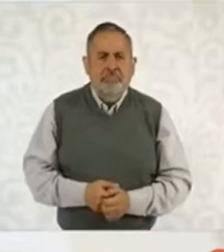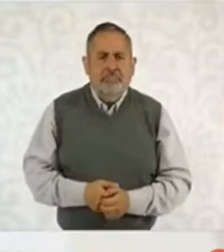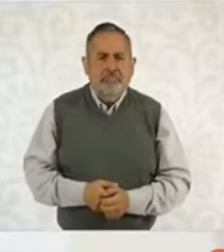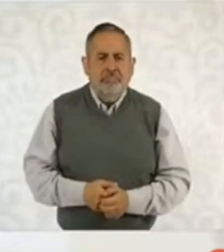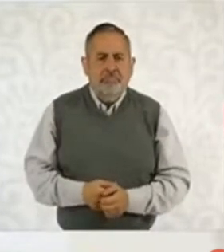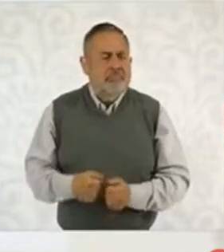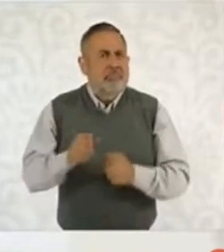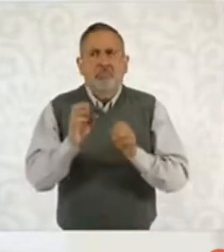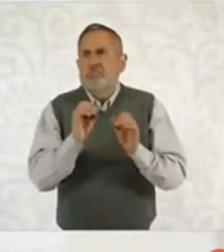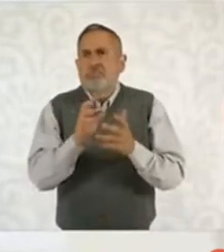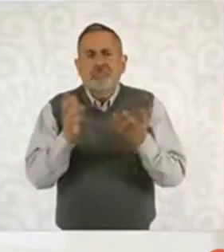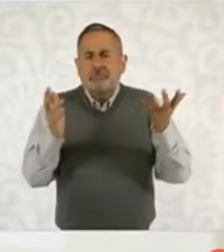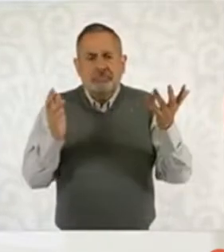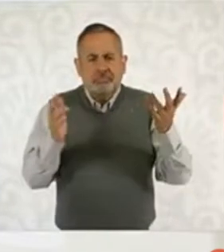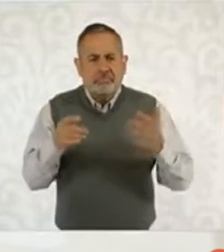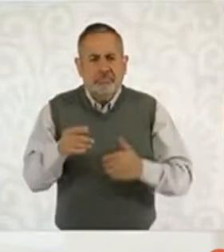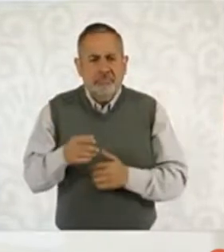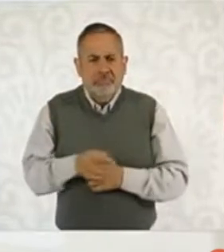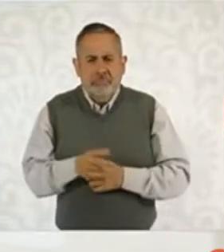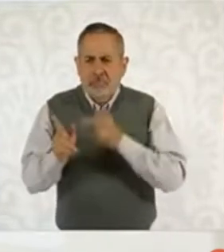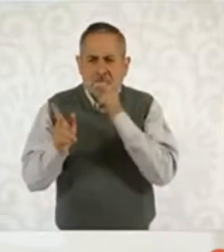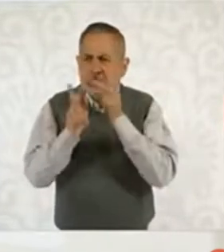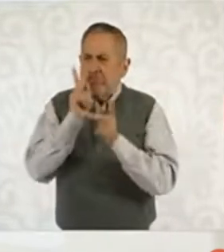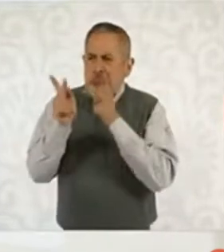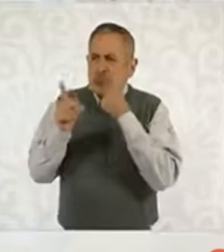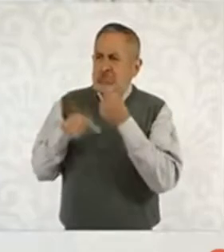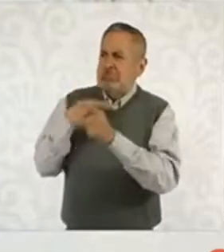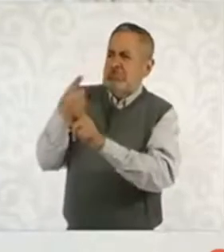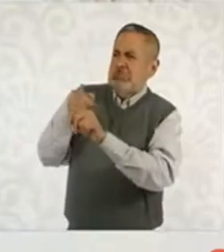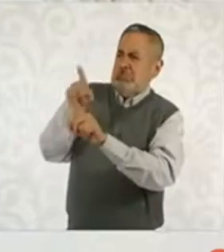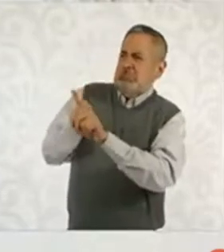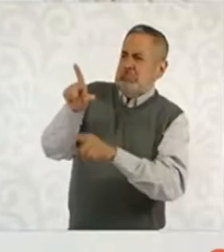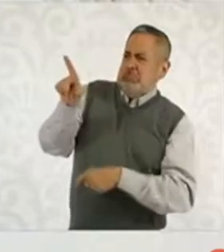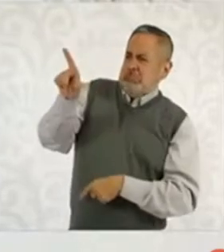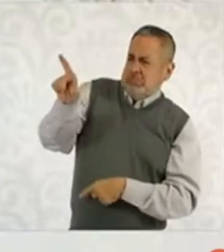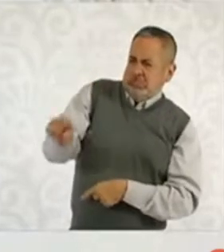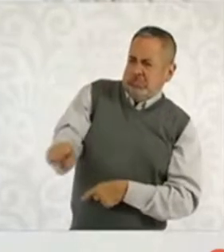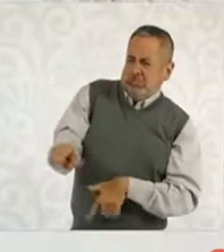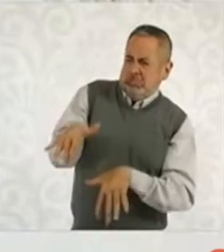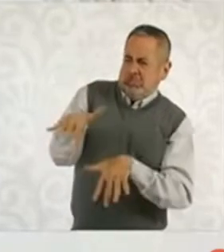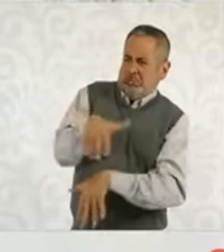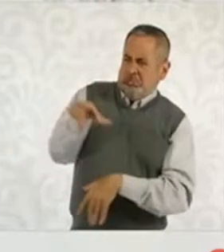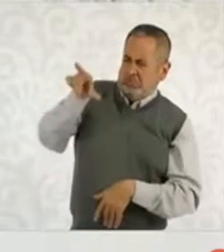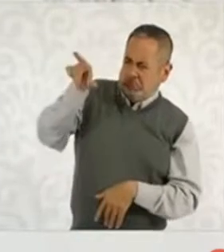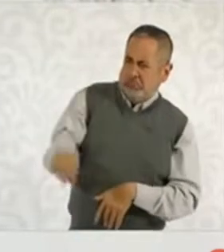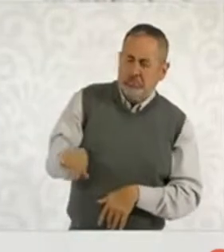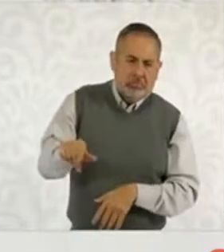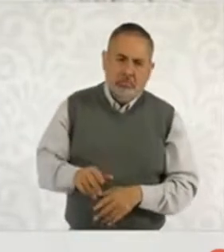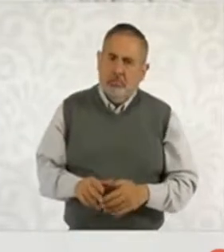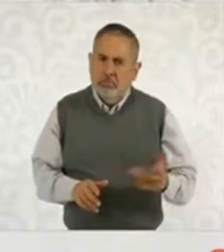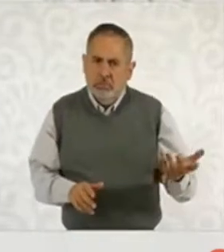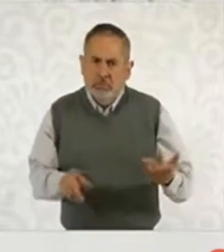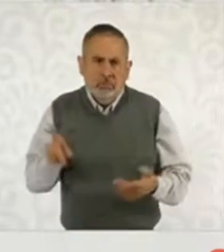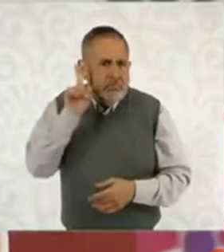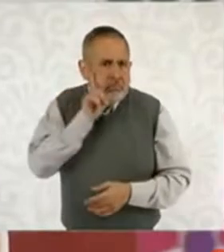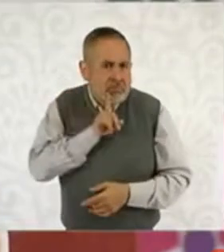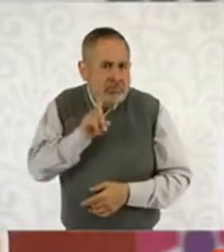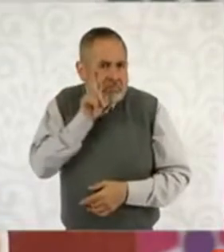O con palabras que denigran de una manera terrible a una